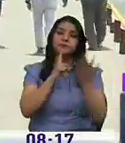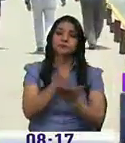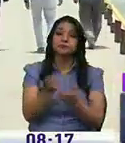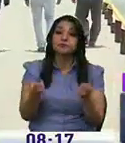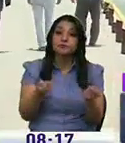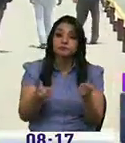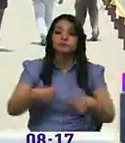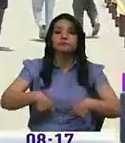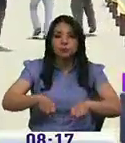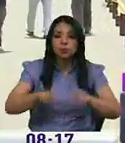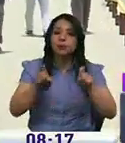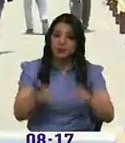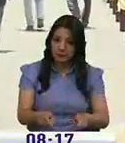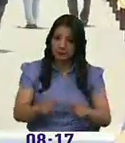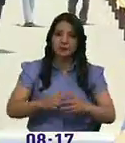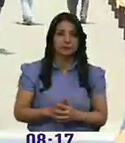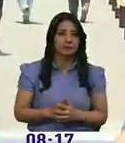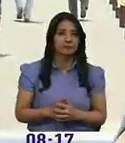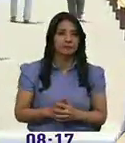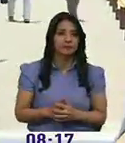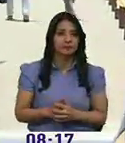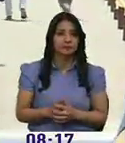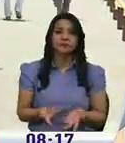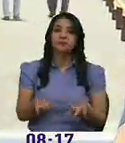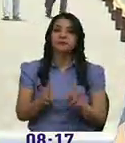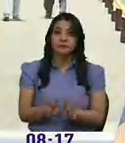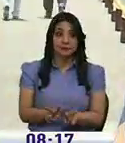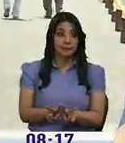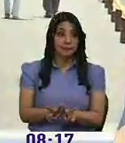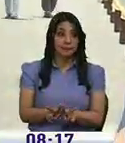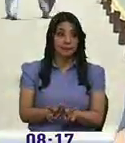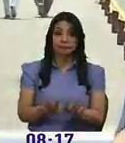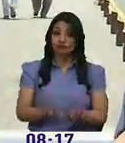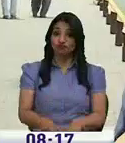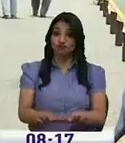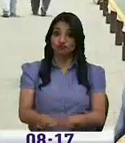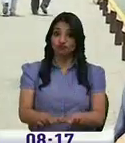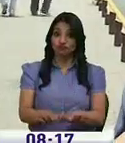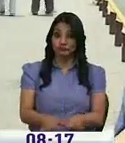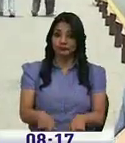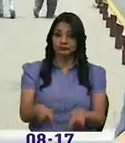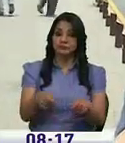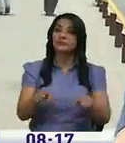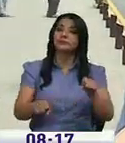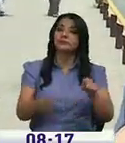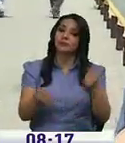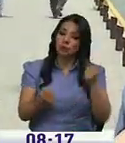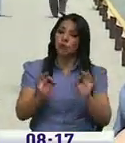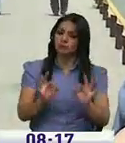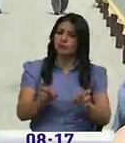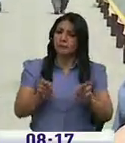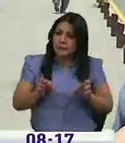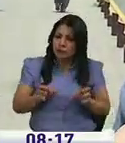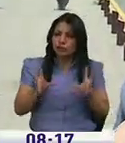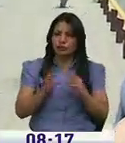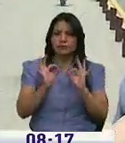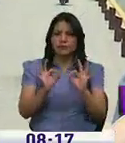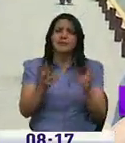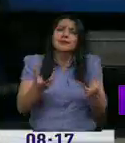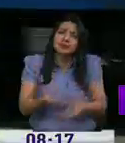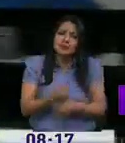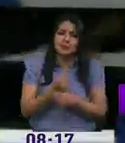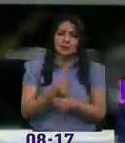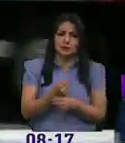el tema de las motocicletas, tenemos que dar a la ciudad vehículos que estén regulados y obviamente también es por un tema de